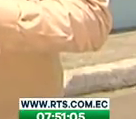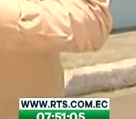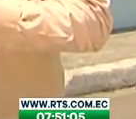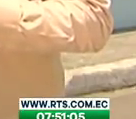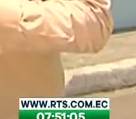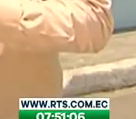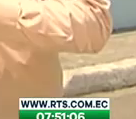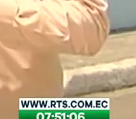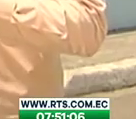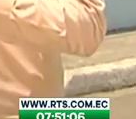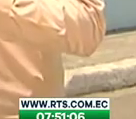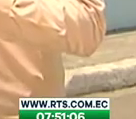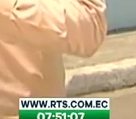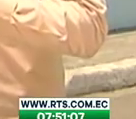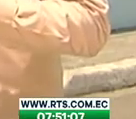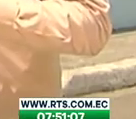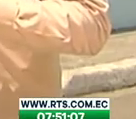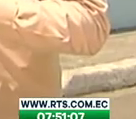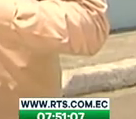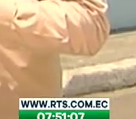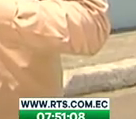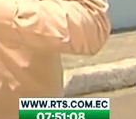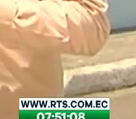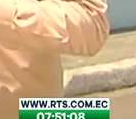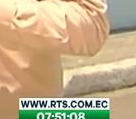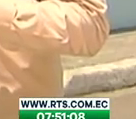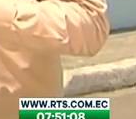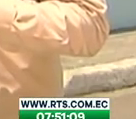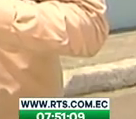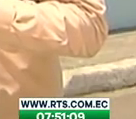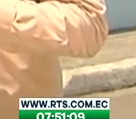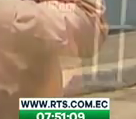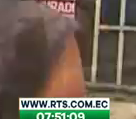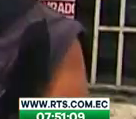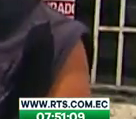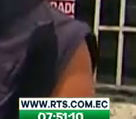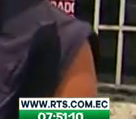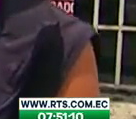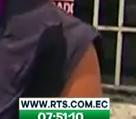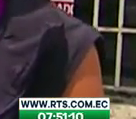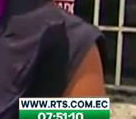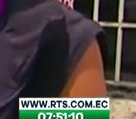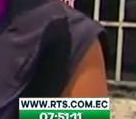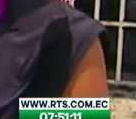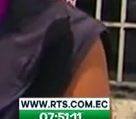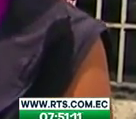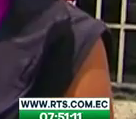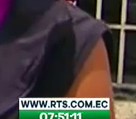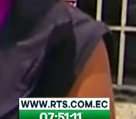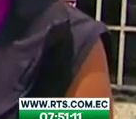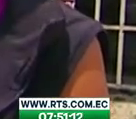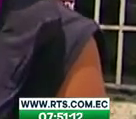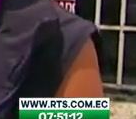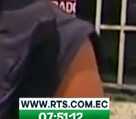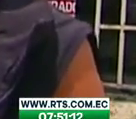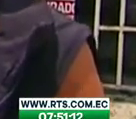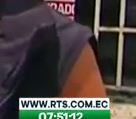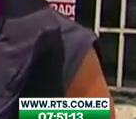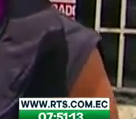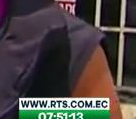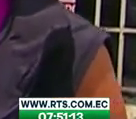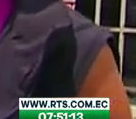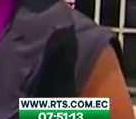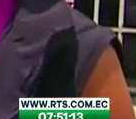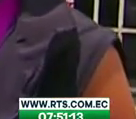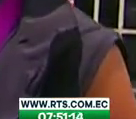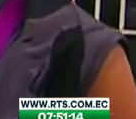4 legalizadas y más de 60 que se encuentran en proceso de calificación. Hay algunos que están en asesoramiento técnico jurídico. Esto quiere decir